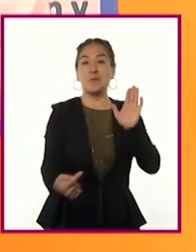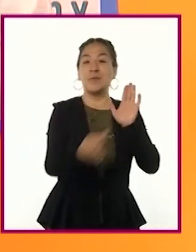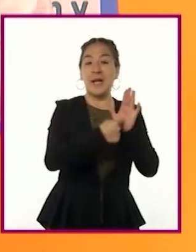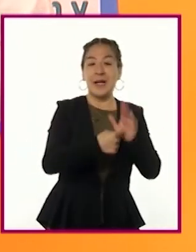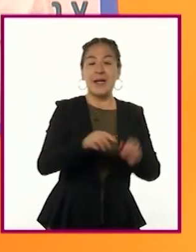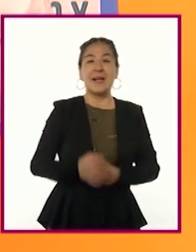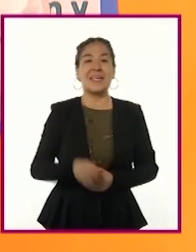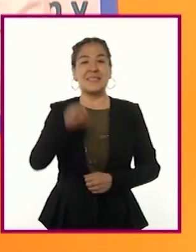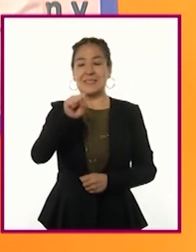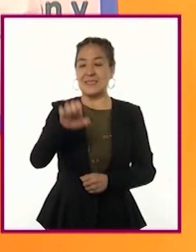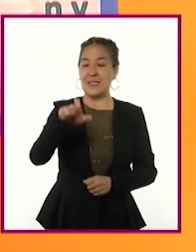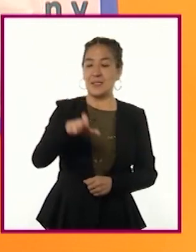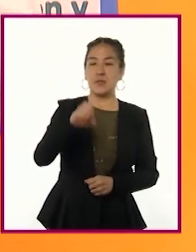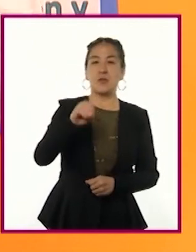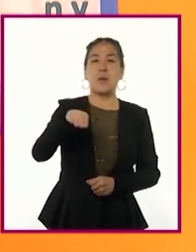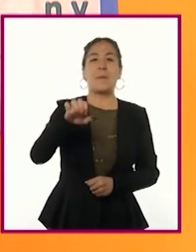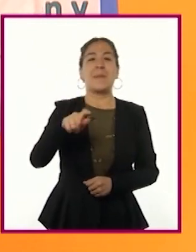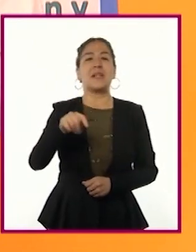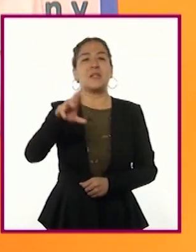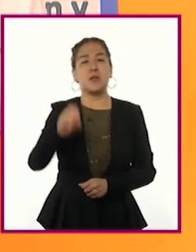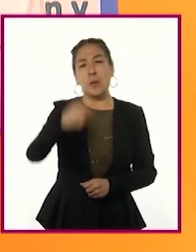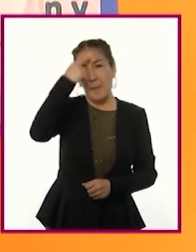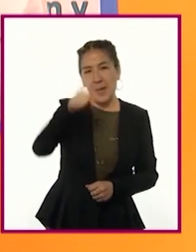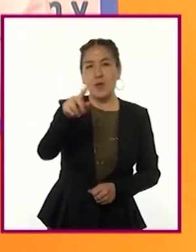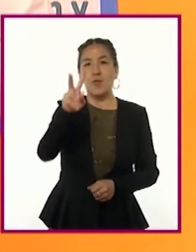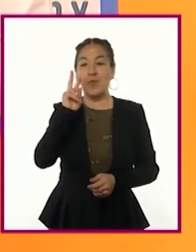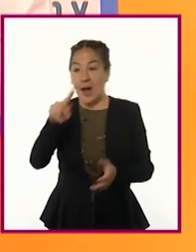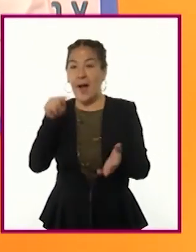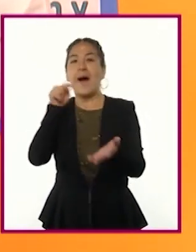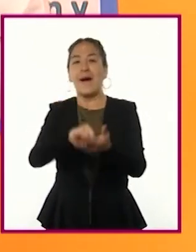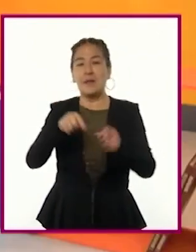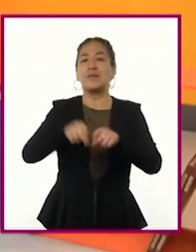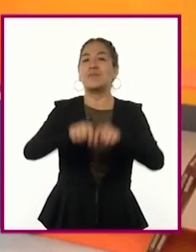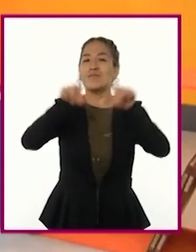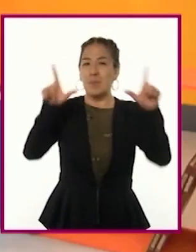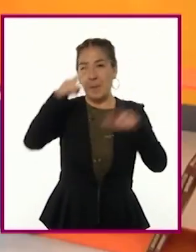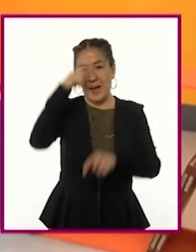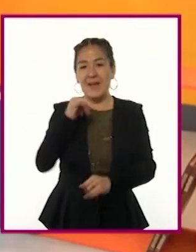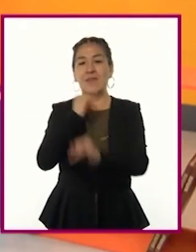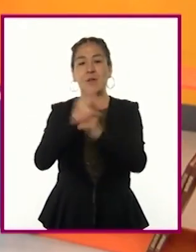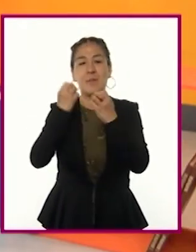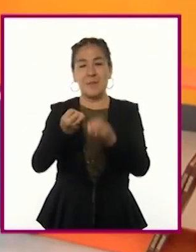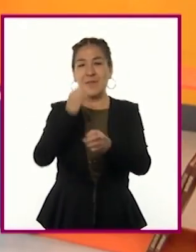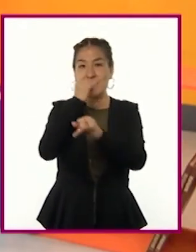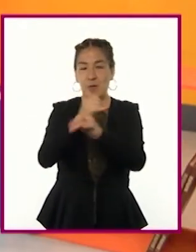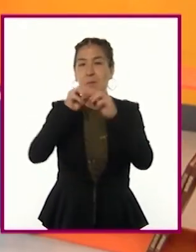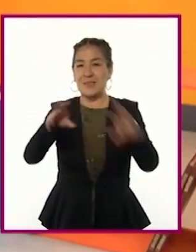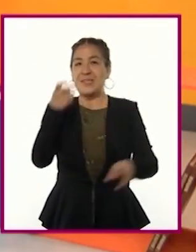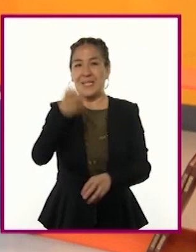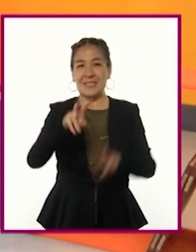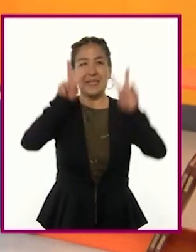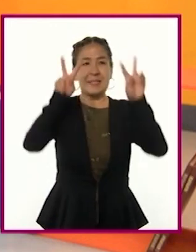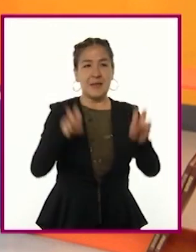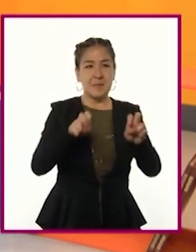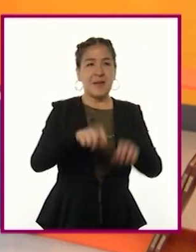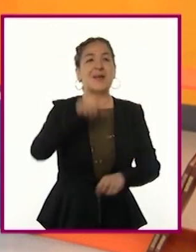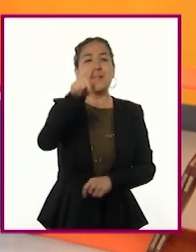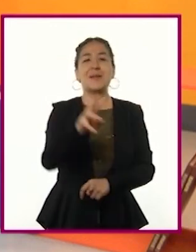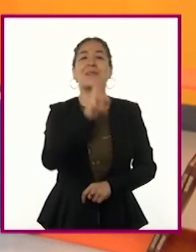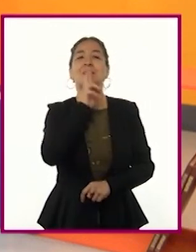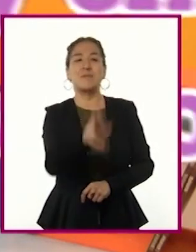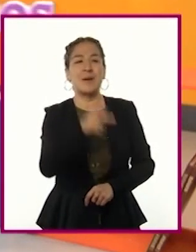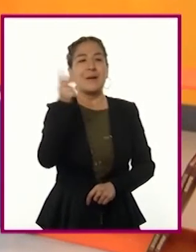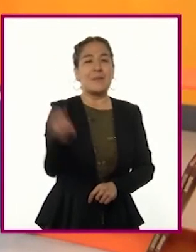llamado Sexómetro, el cual les brindará más información sobre este tema. Al finalizar, respondan a la